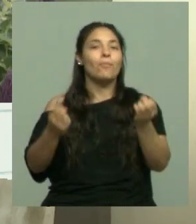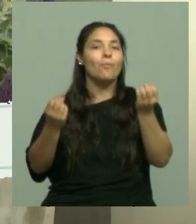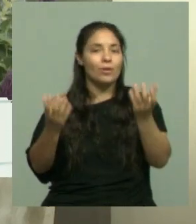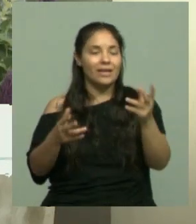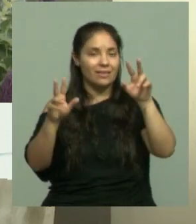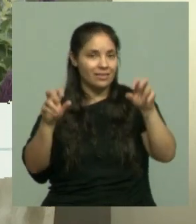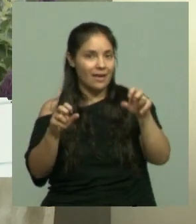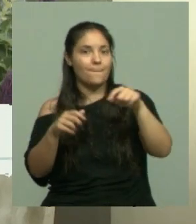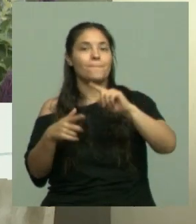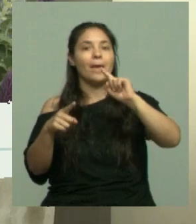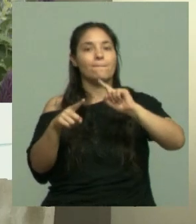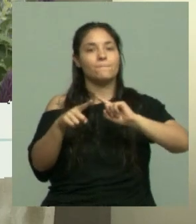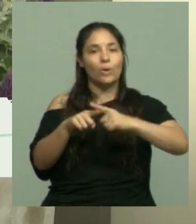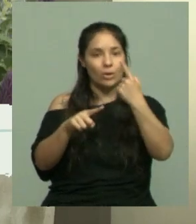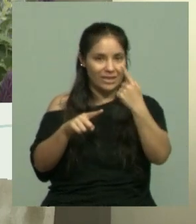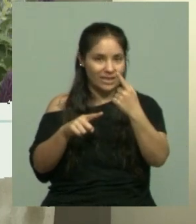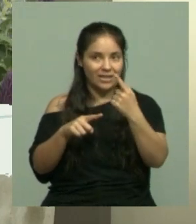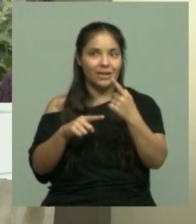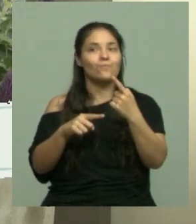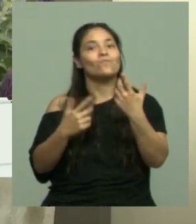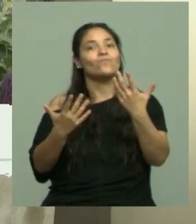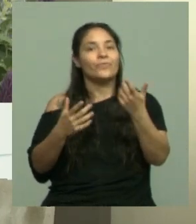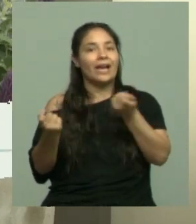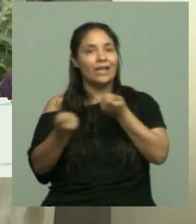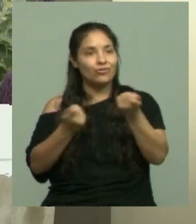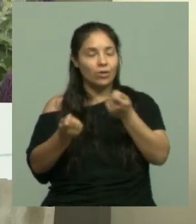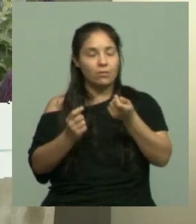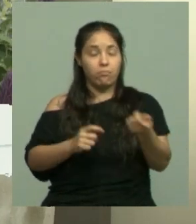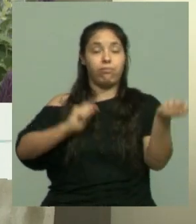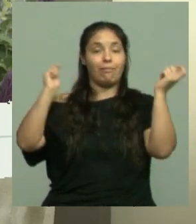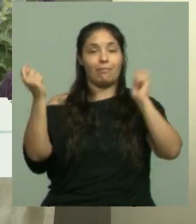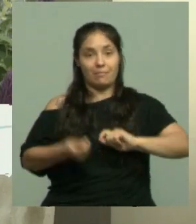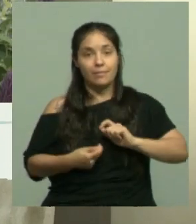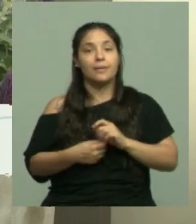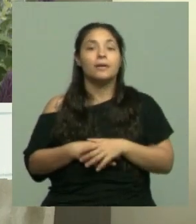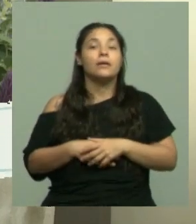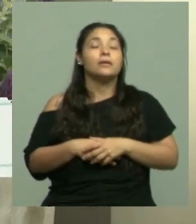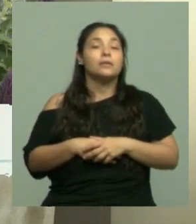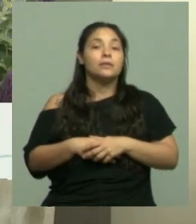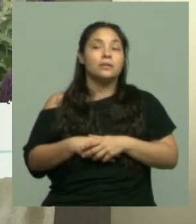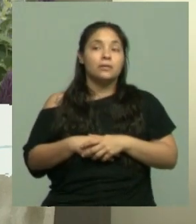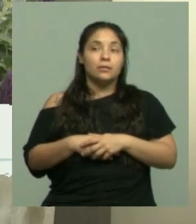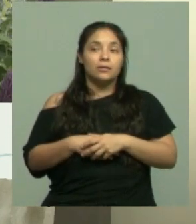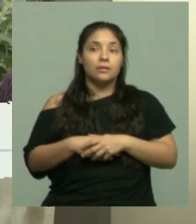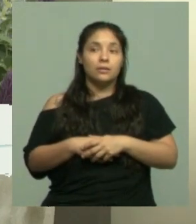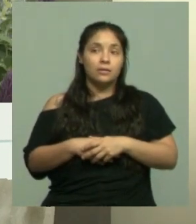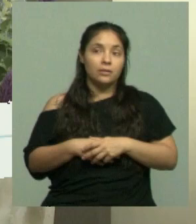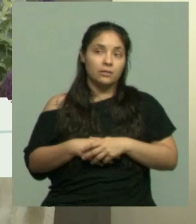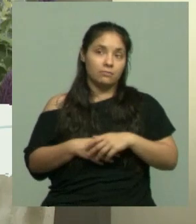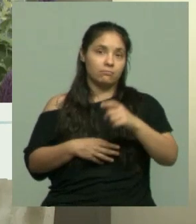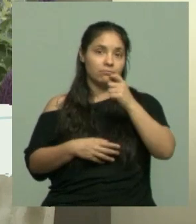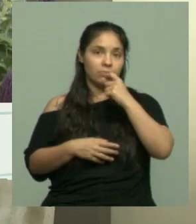ha inestabilizado en muchos casos las distintas gestiones, más allá de llevar a derrotas de